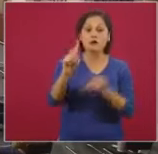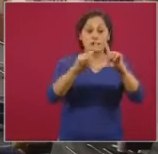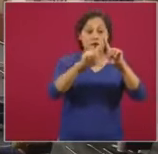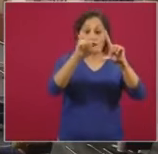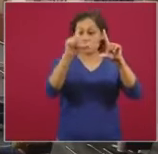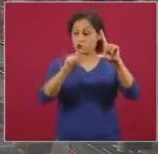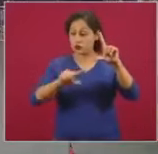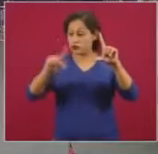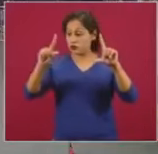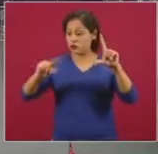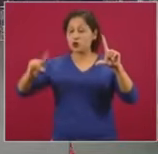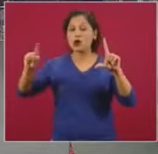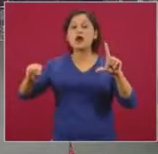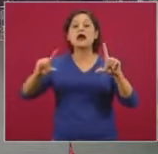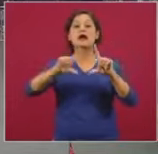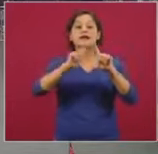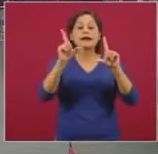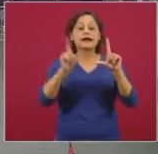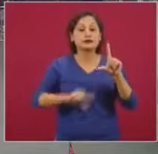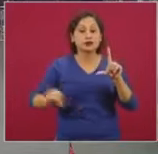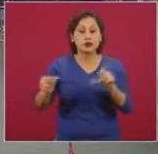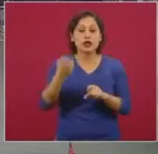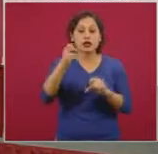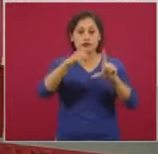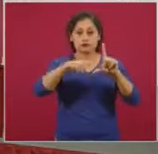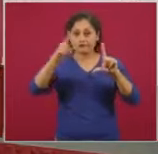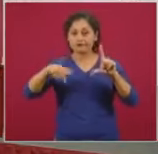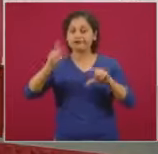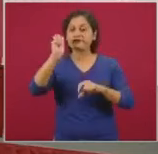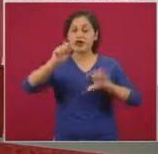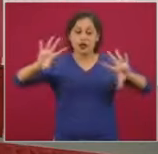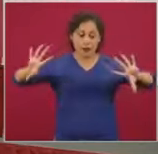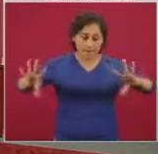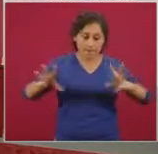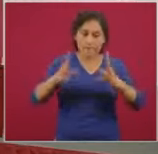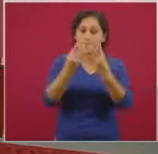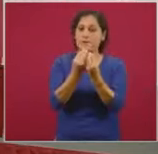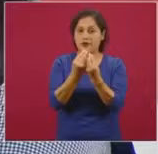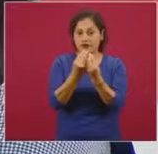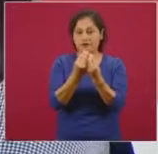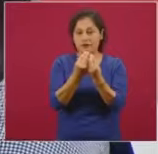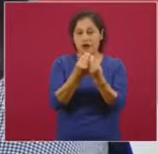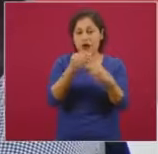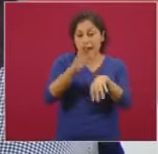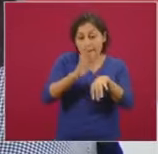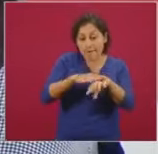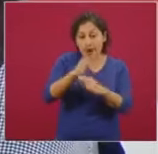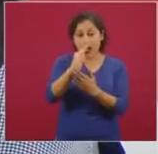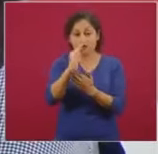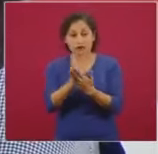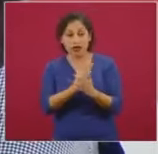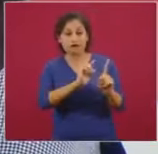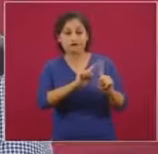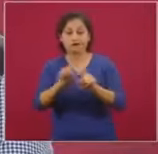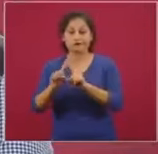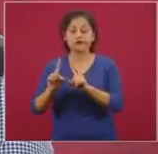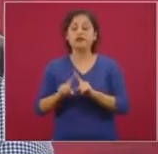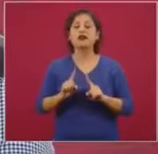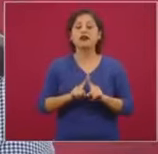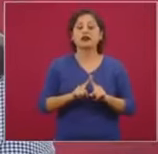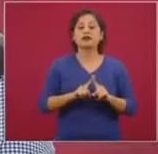la curva nacional es realmente la sumatoria, es el resultado de las sumas y las restas de todo lo que está ocurriendo tanto